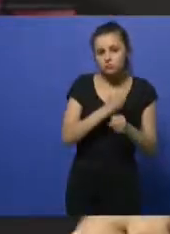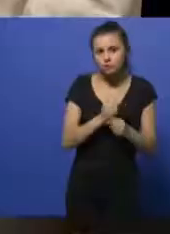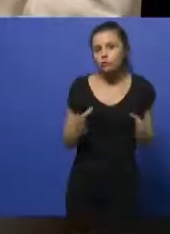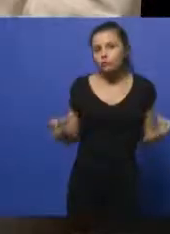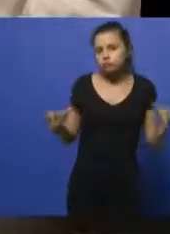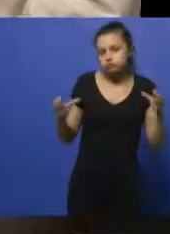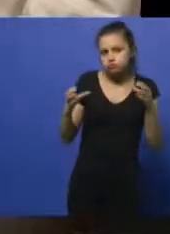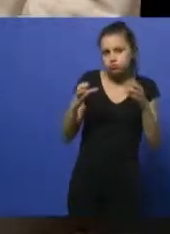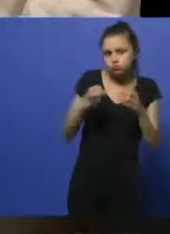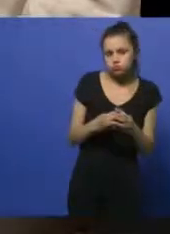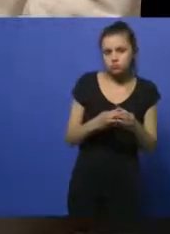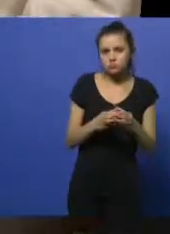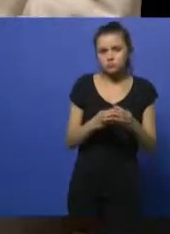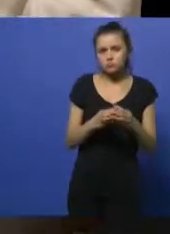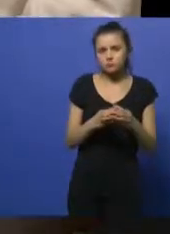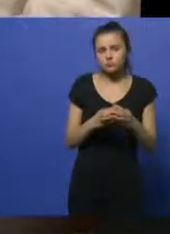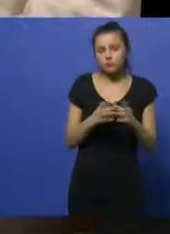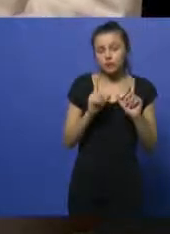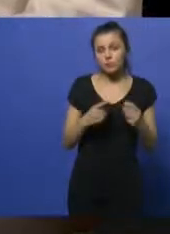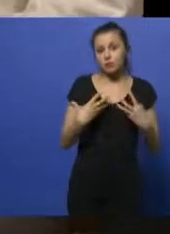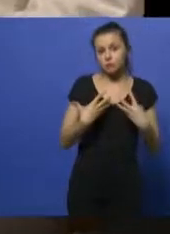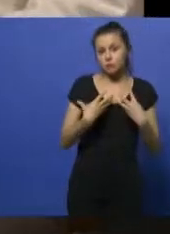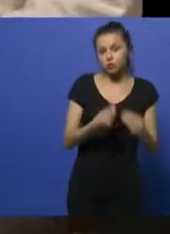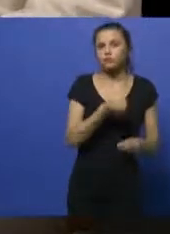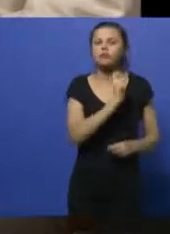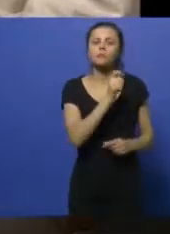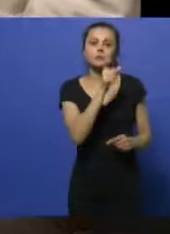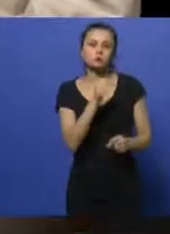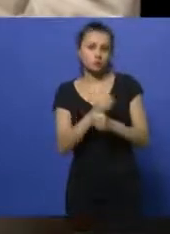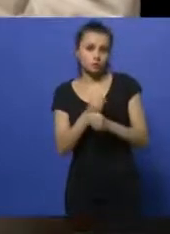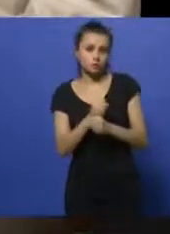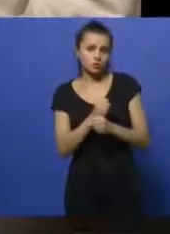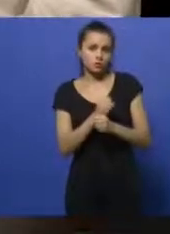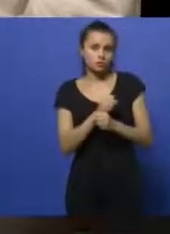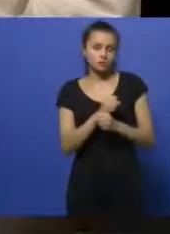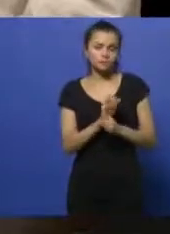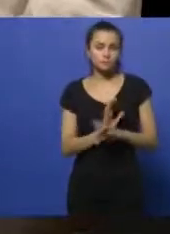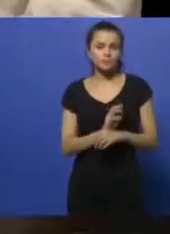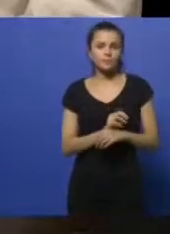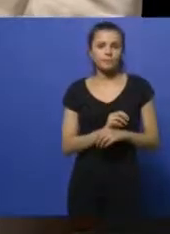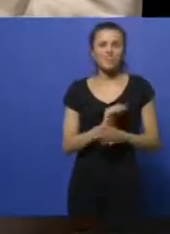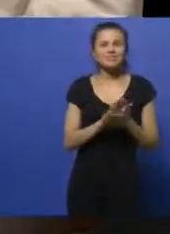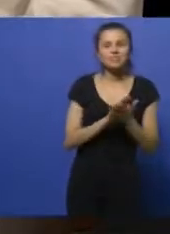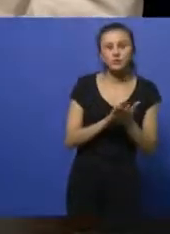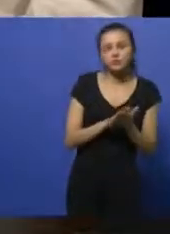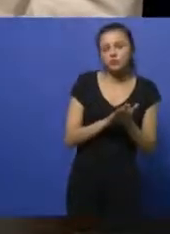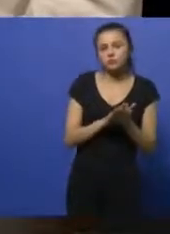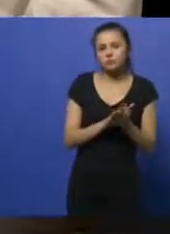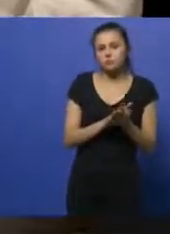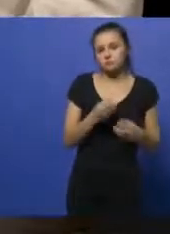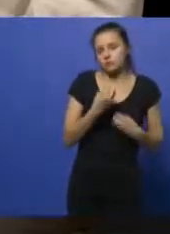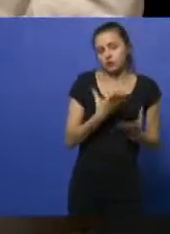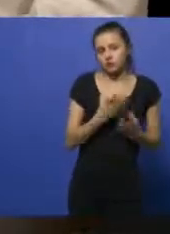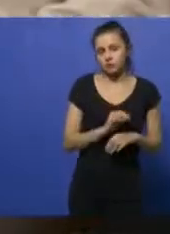conjunto, y con el apoyo de los trabajadores podemos salir de esto, ¿no? Mercado, hace algunas horas